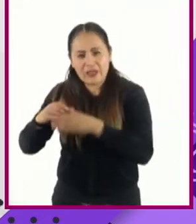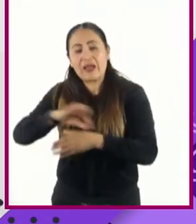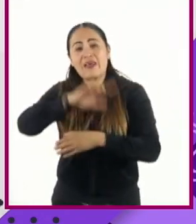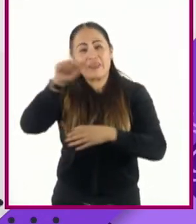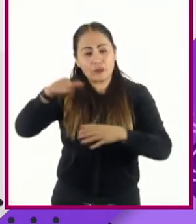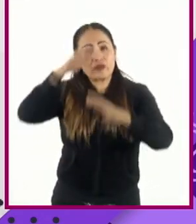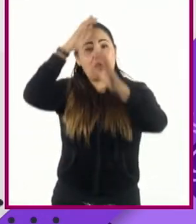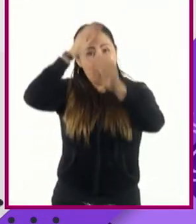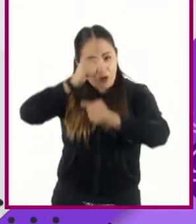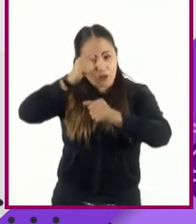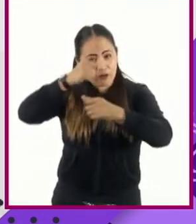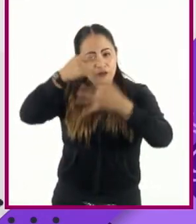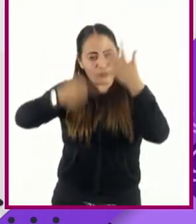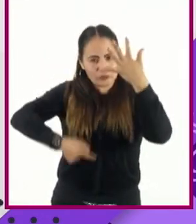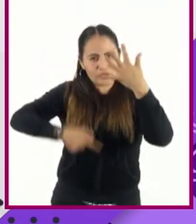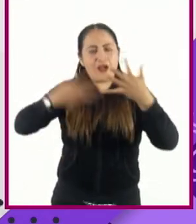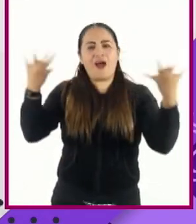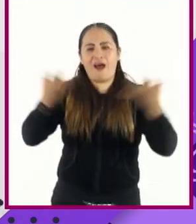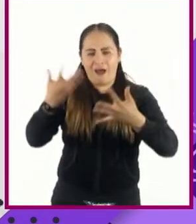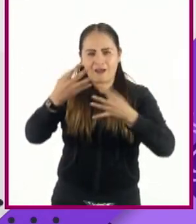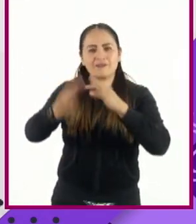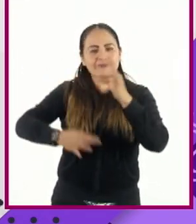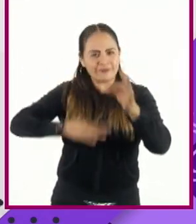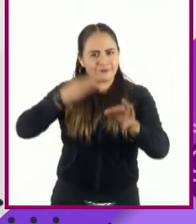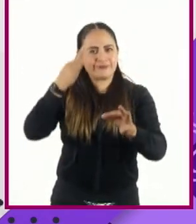y compromisos a los que se haya llegado.